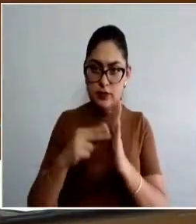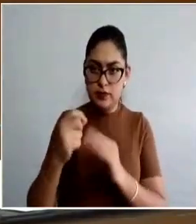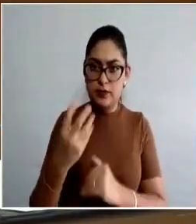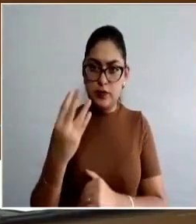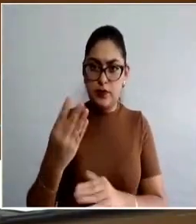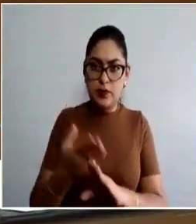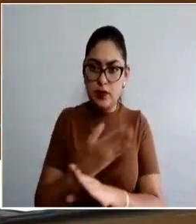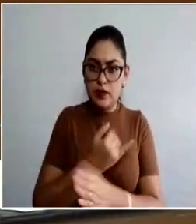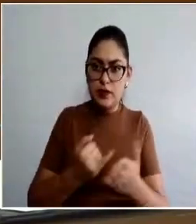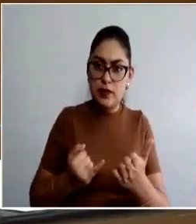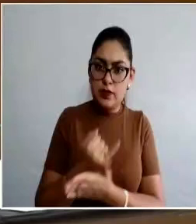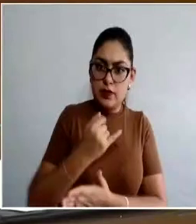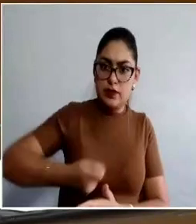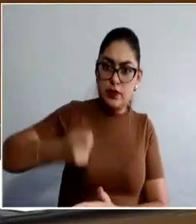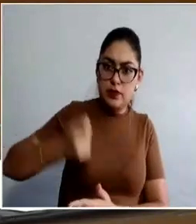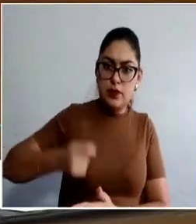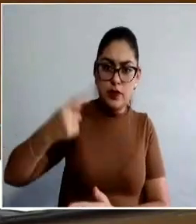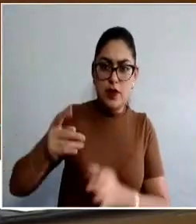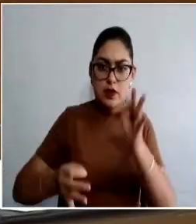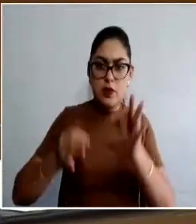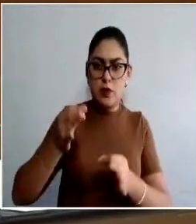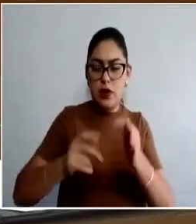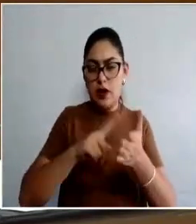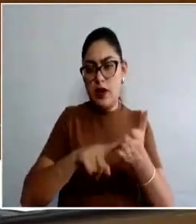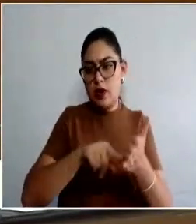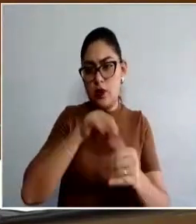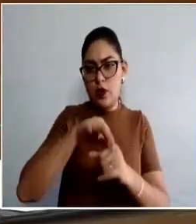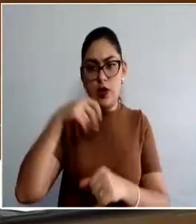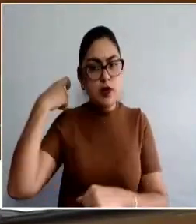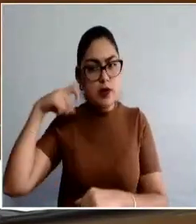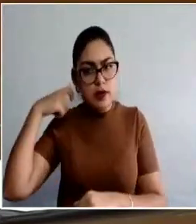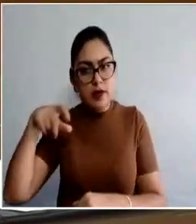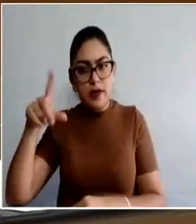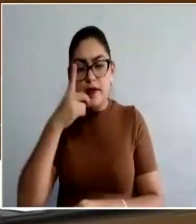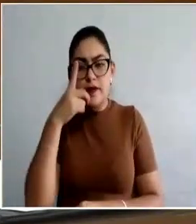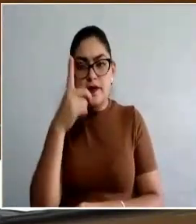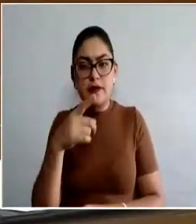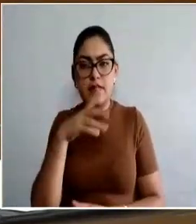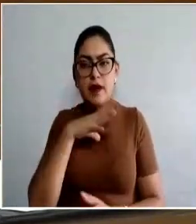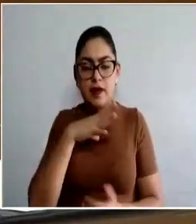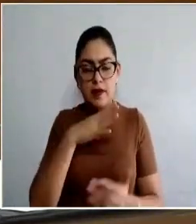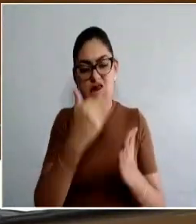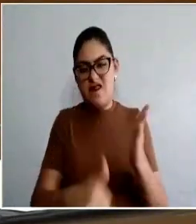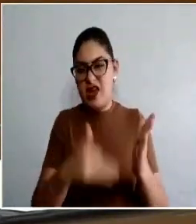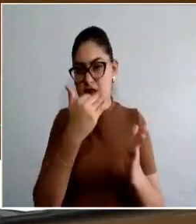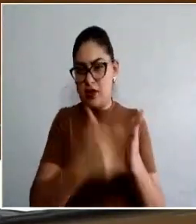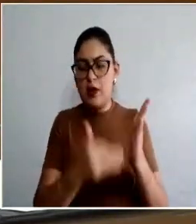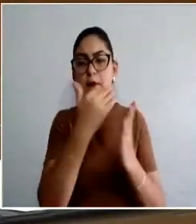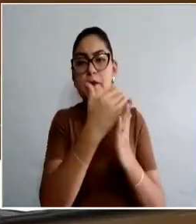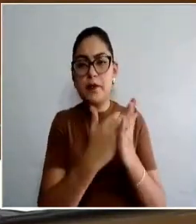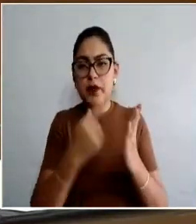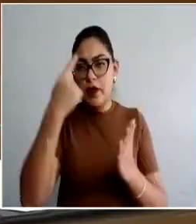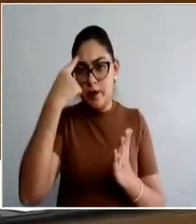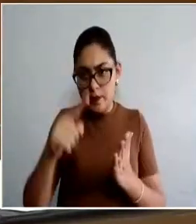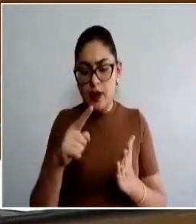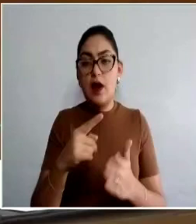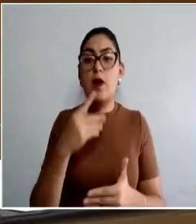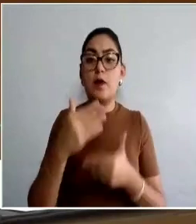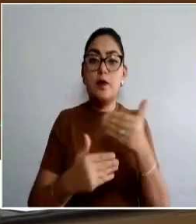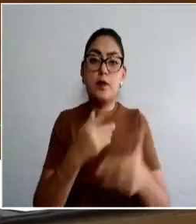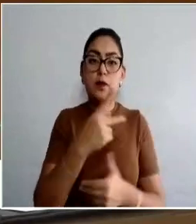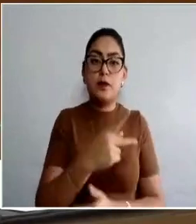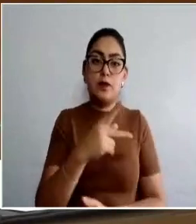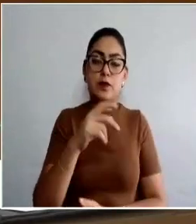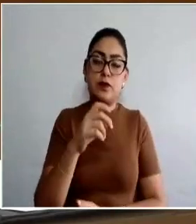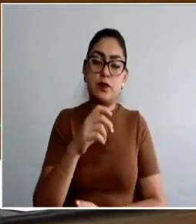Querétaro en la que determinó que carecía de competencia material para conocer y resolver del procedimiento especial sancionador por cuanto hacia la